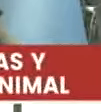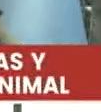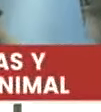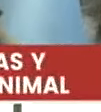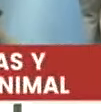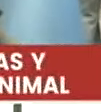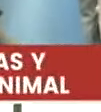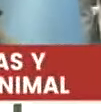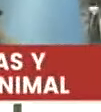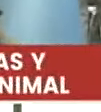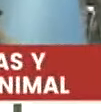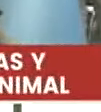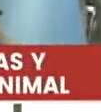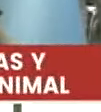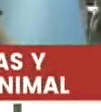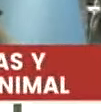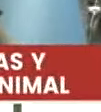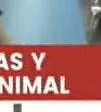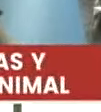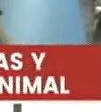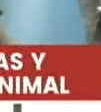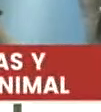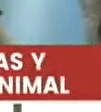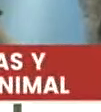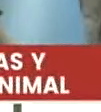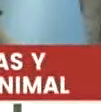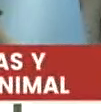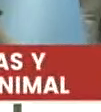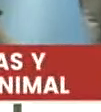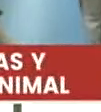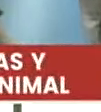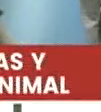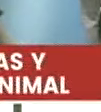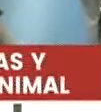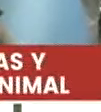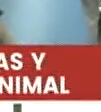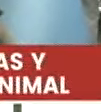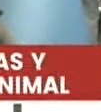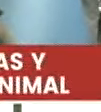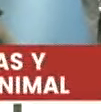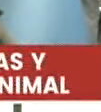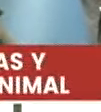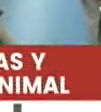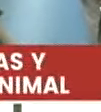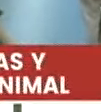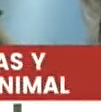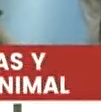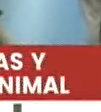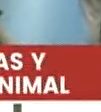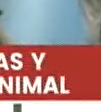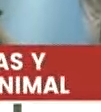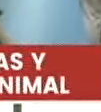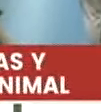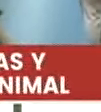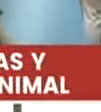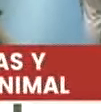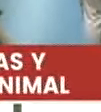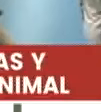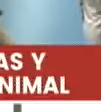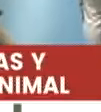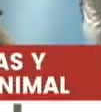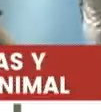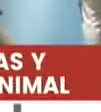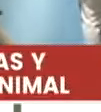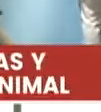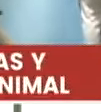ser prevenidas y sancionadas. Porque yo he demostrado con cifras que todo aquel ser humano que mata,